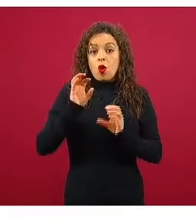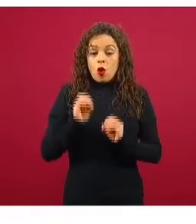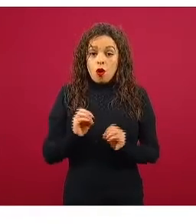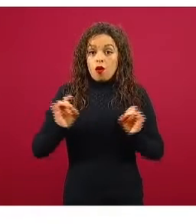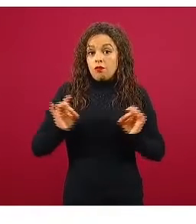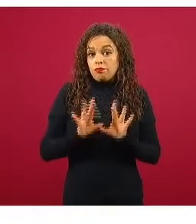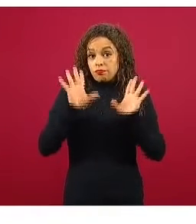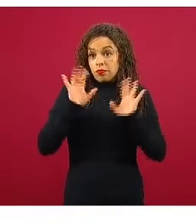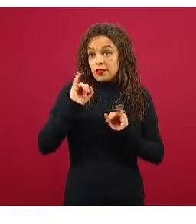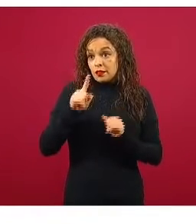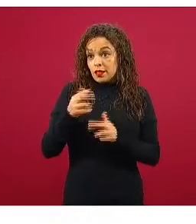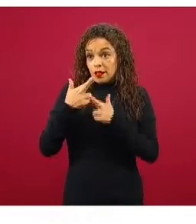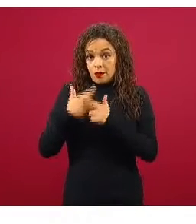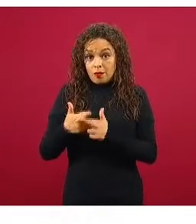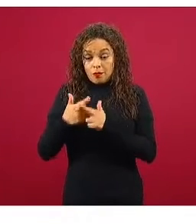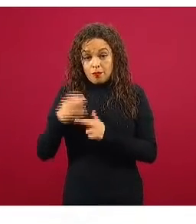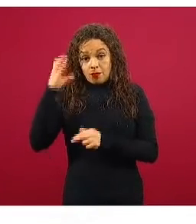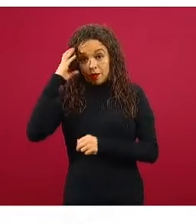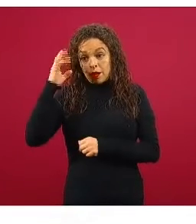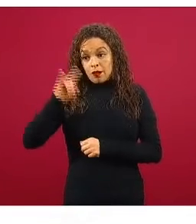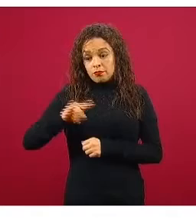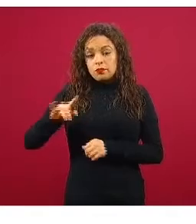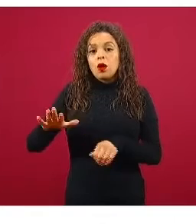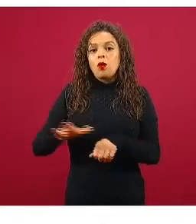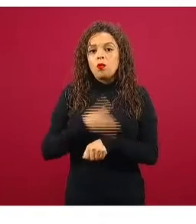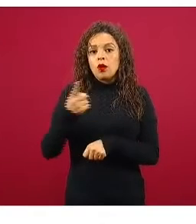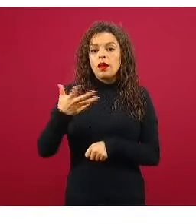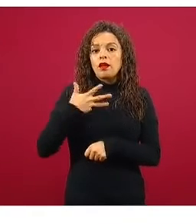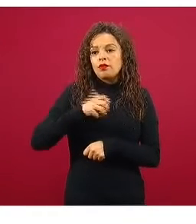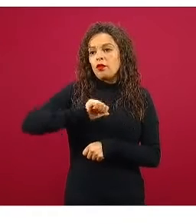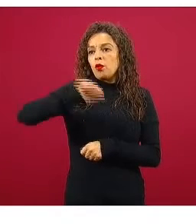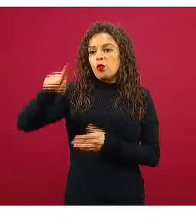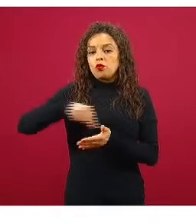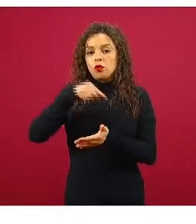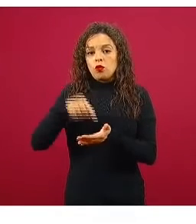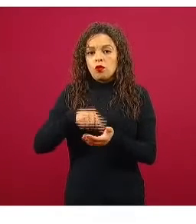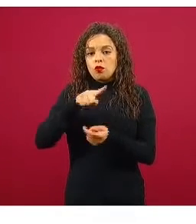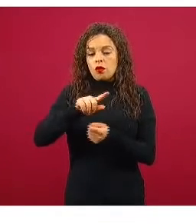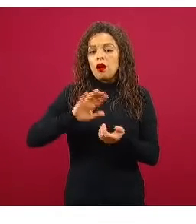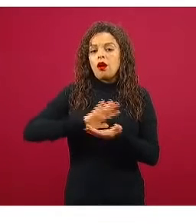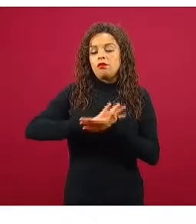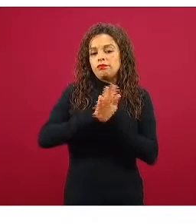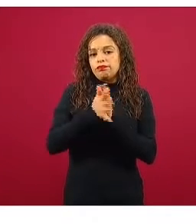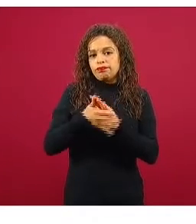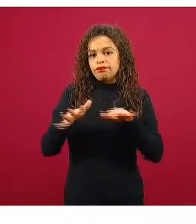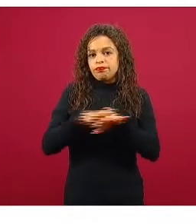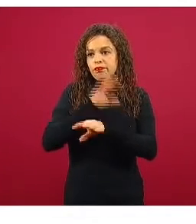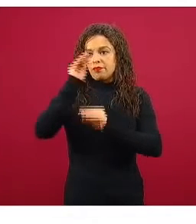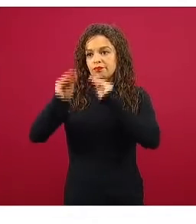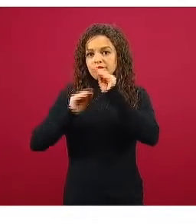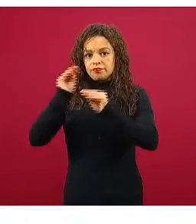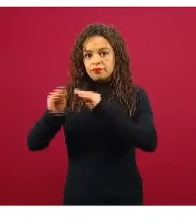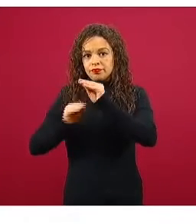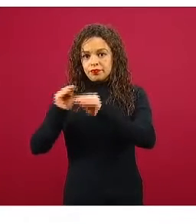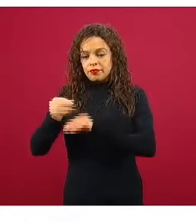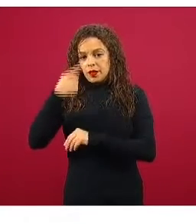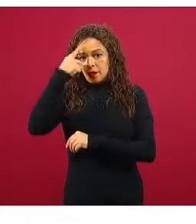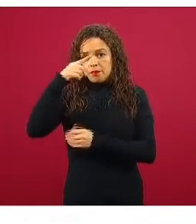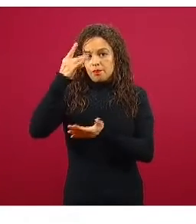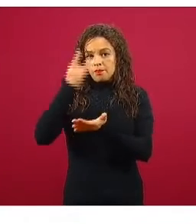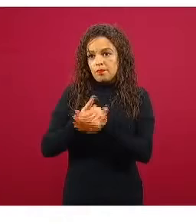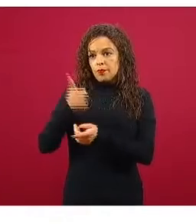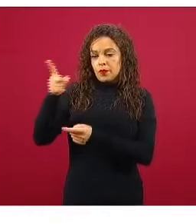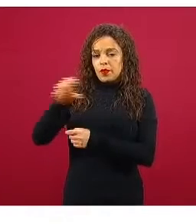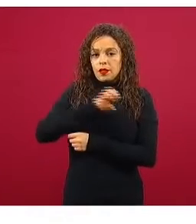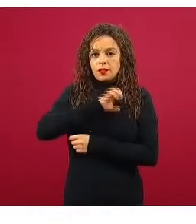disponibilidad con los procesos de reconversión y expansión hospitalaria que día con día están poniendo en práctica las diferentes